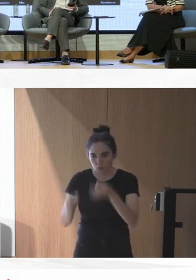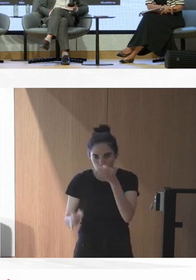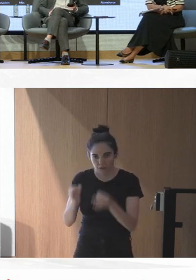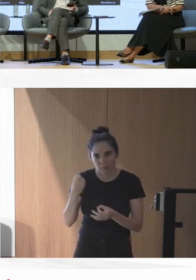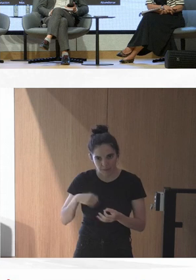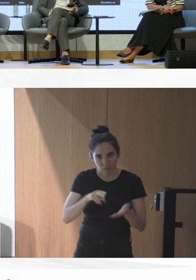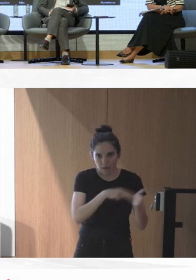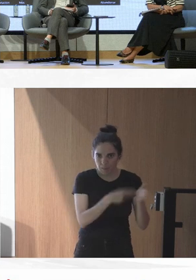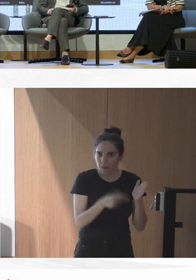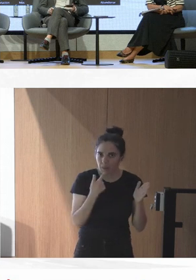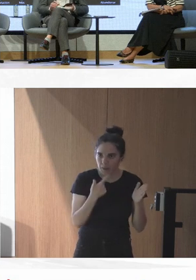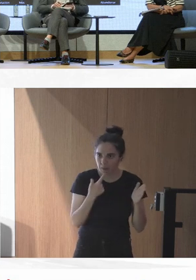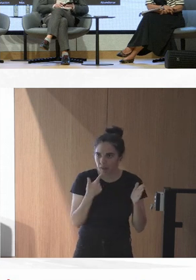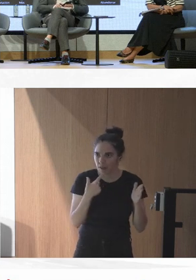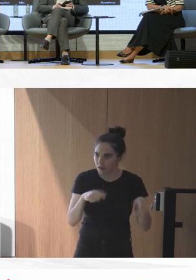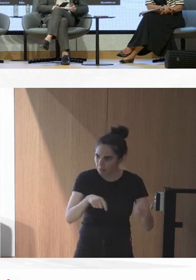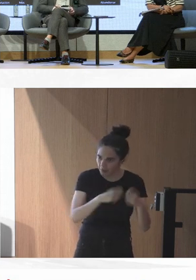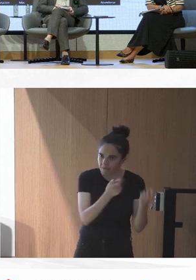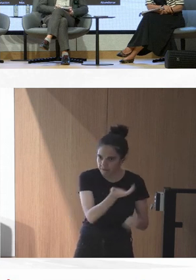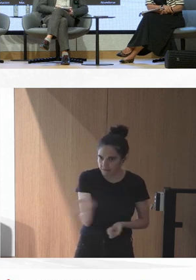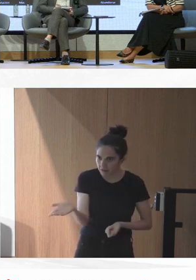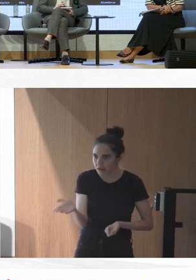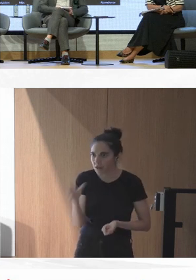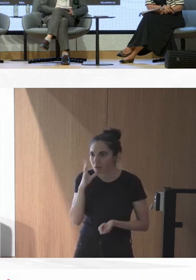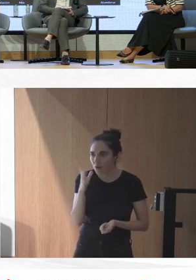convención. La vulnera también porque la CRPD